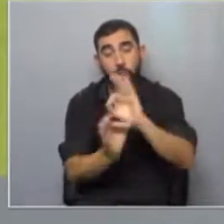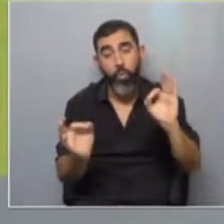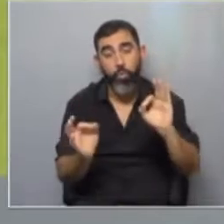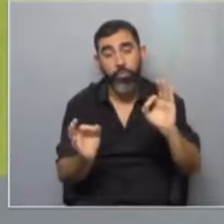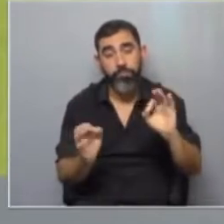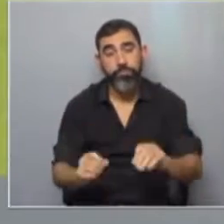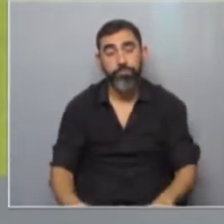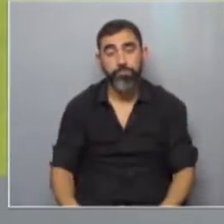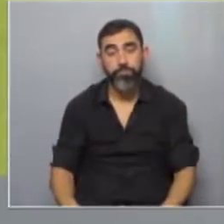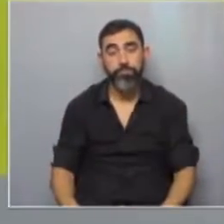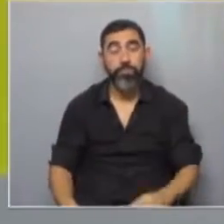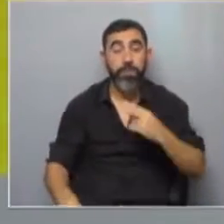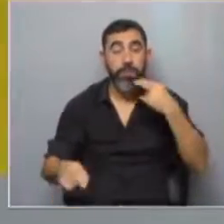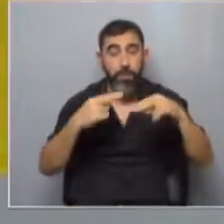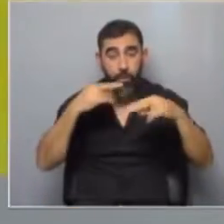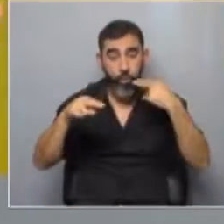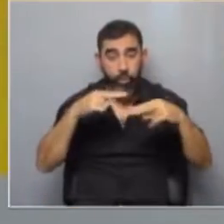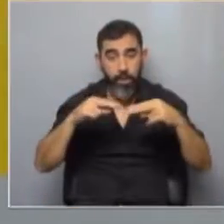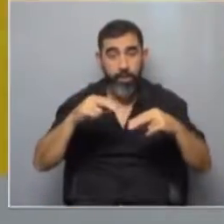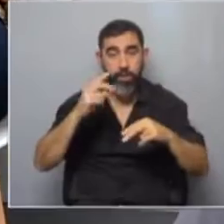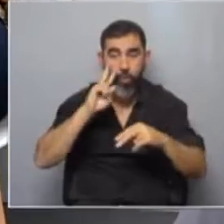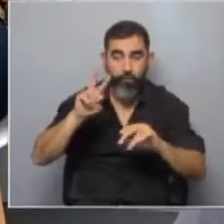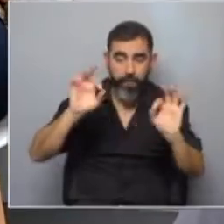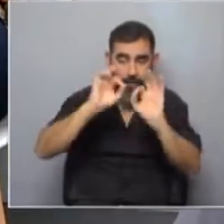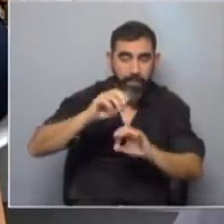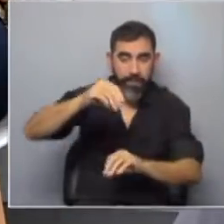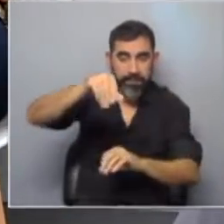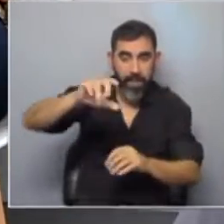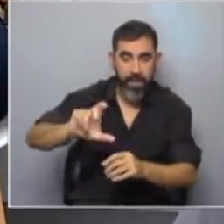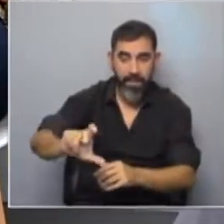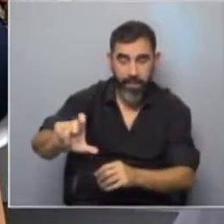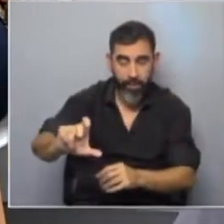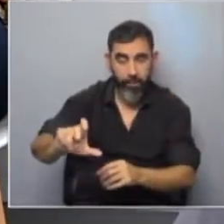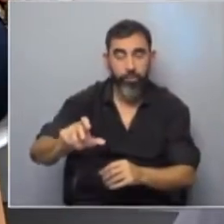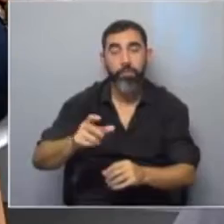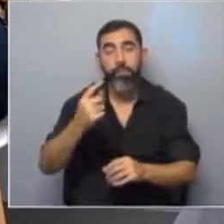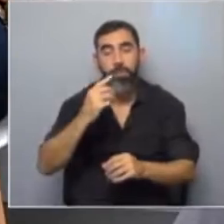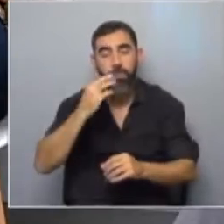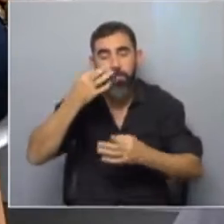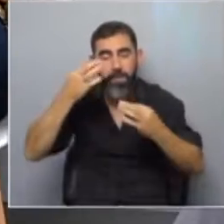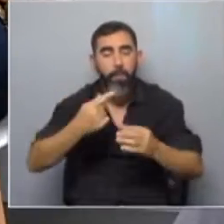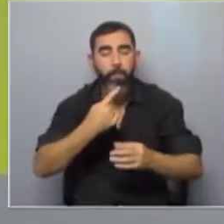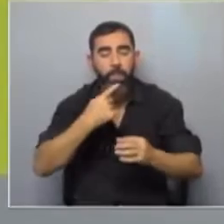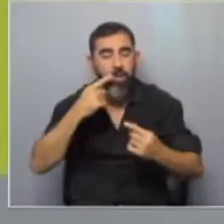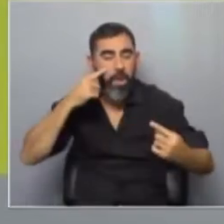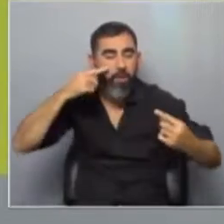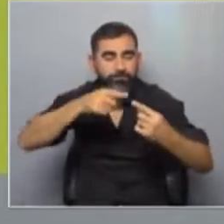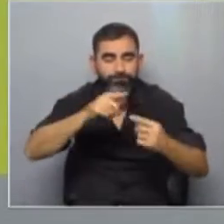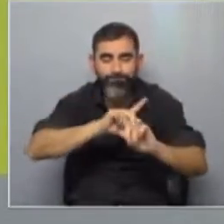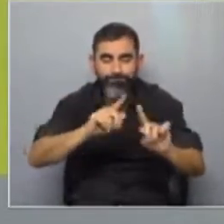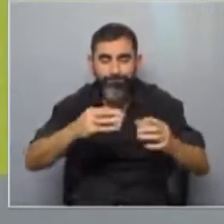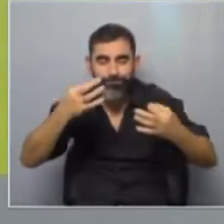o también en los restaurantes, que no esté el salero a la vista, pero no hay específicamente políticas que apunten a